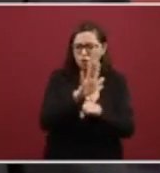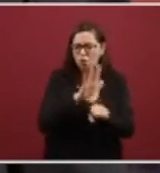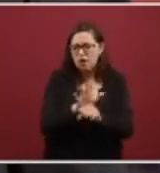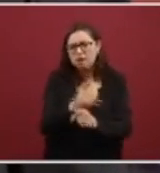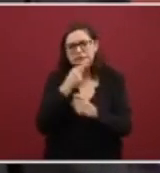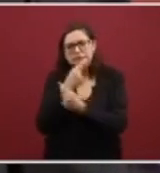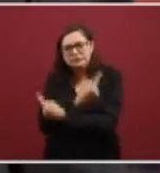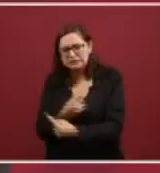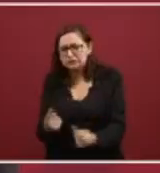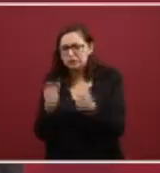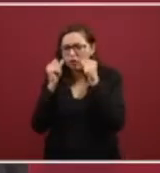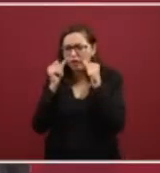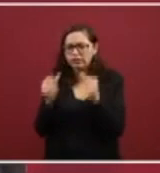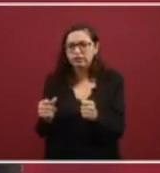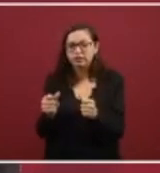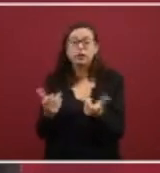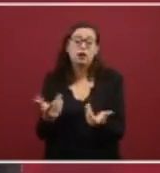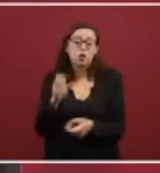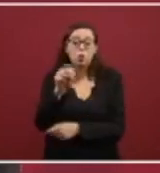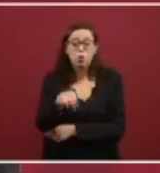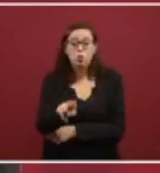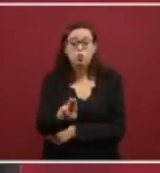niños? Vamos a invitar a UNICEF,